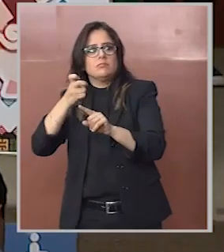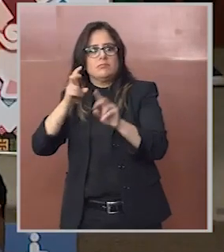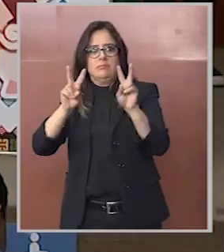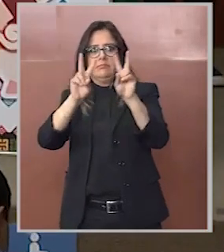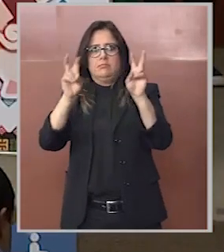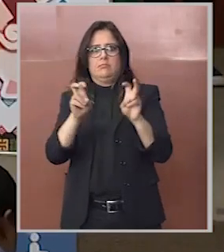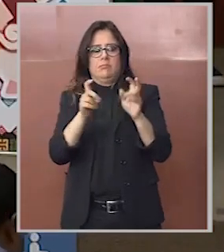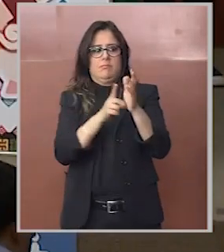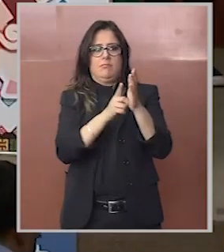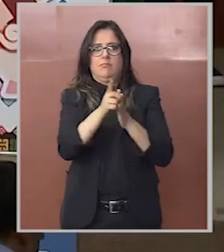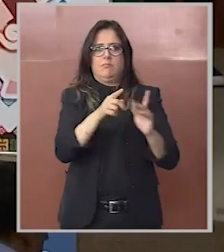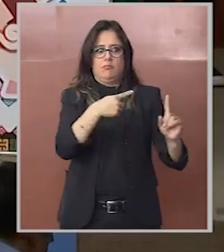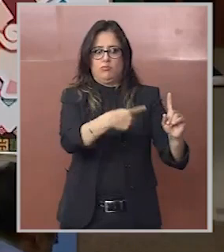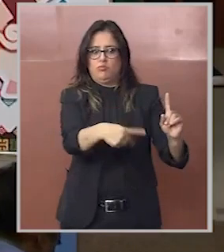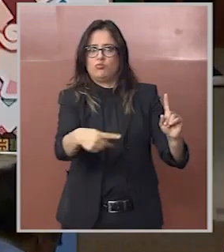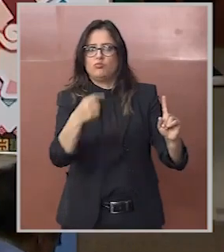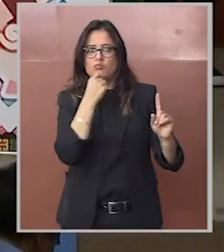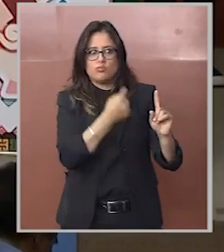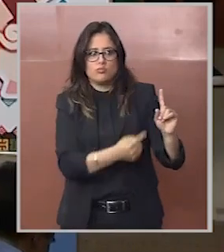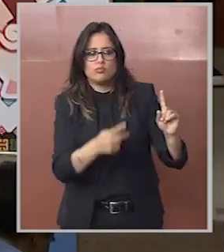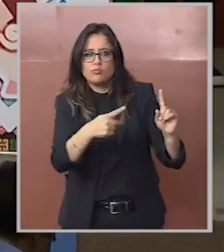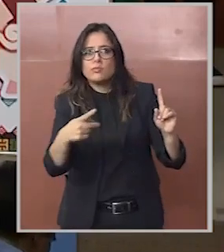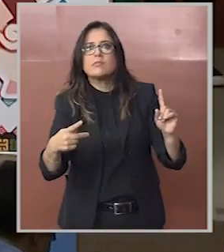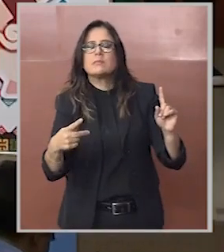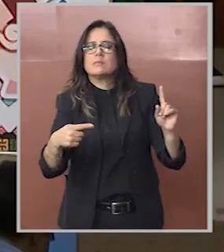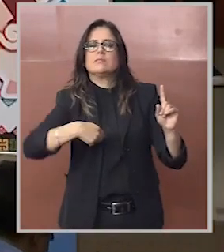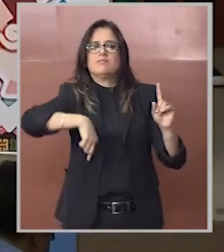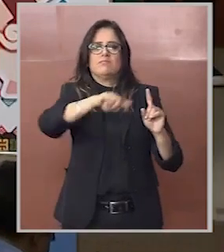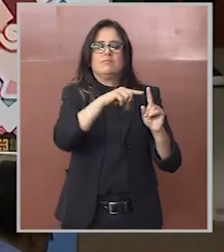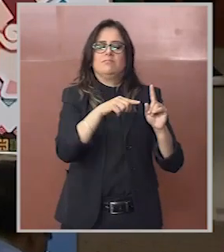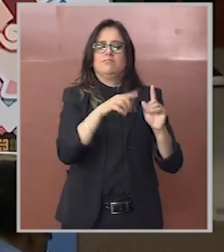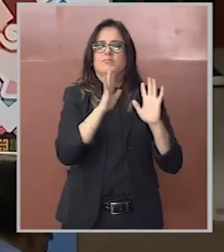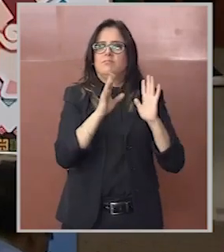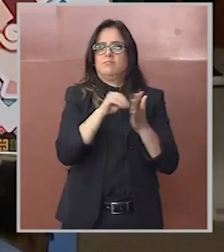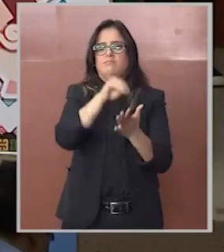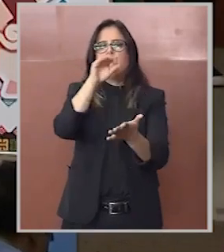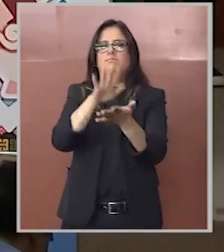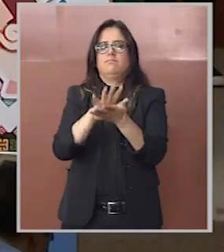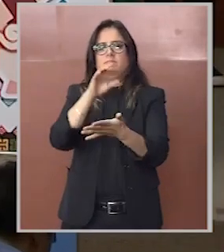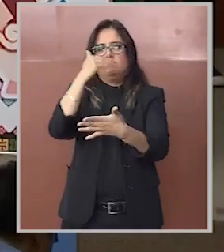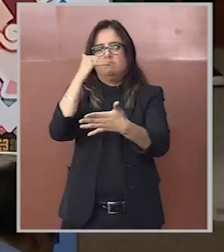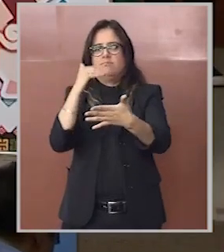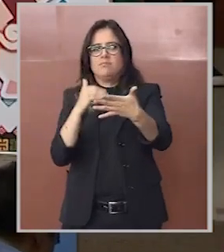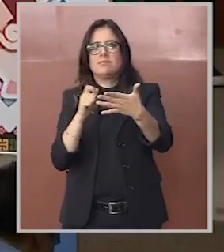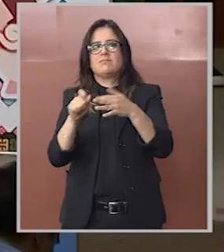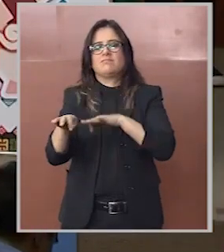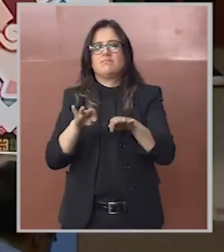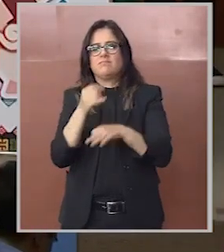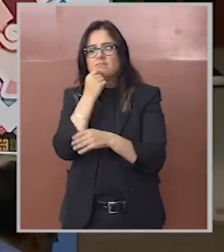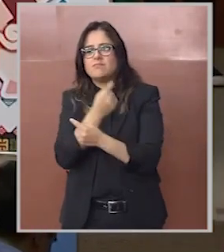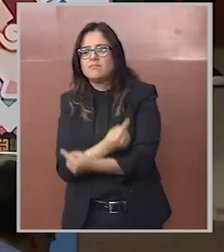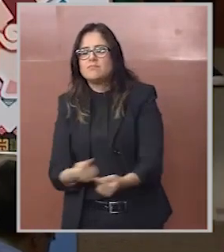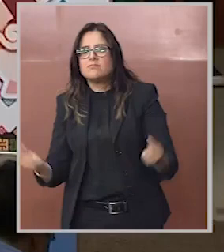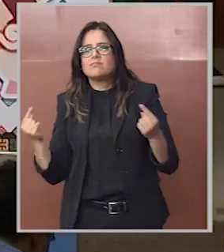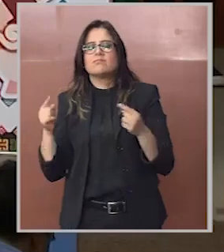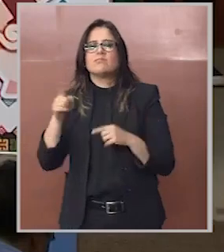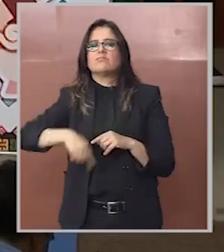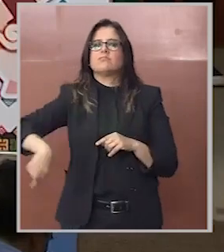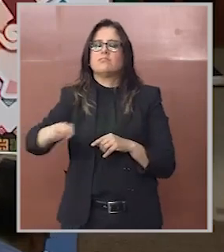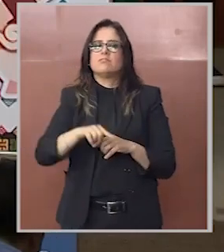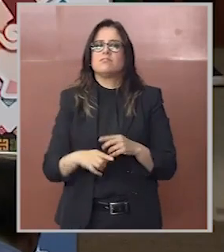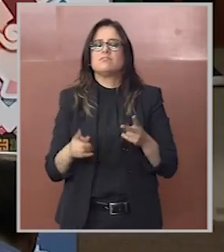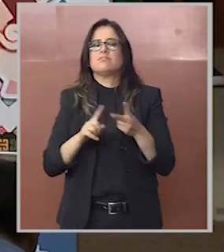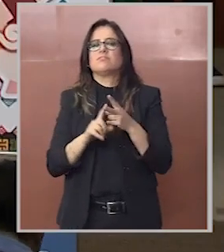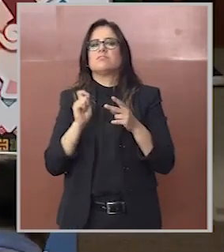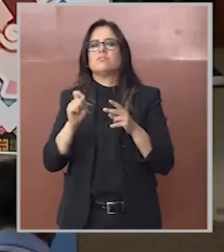derechos que tenemos también Tratamos de mencionar este el tema del trabajo infantil el tema del este pues las uniones